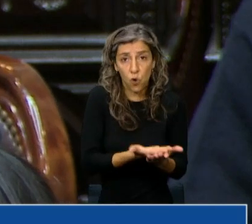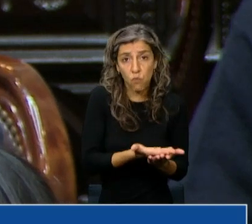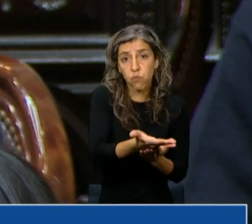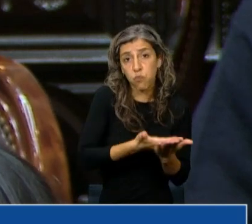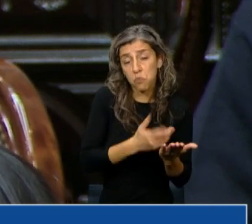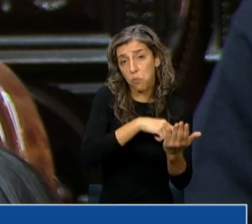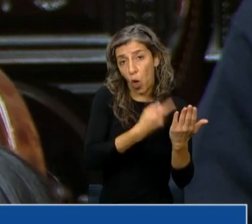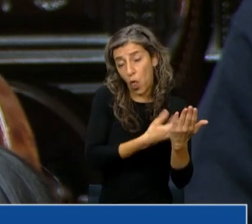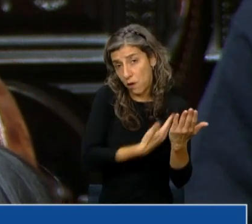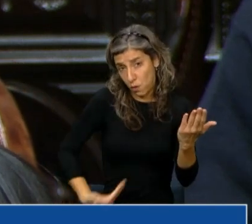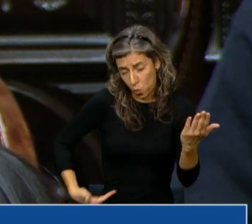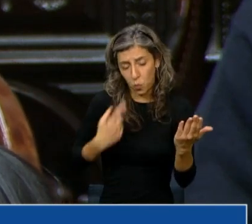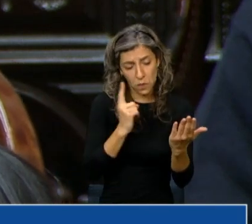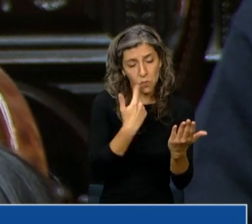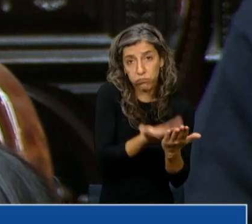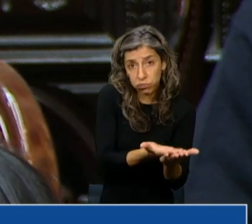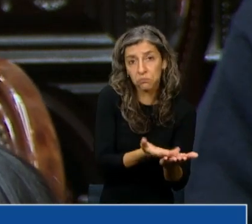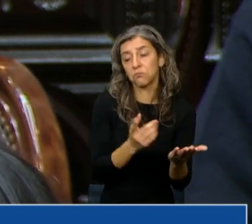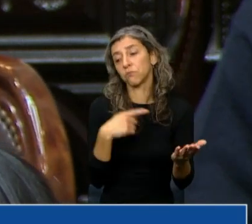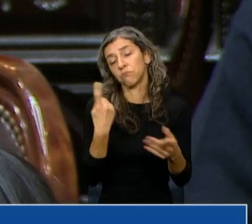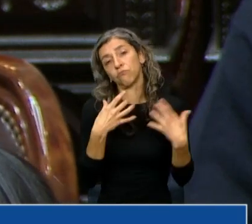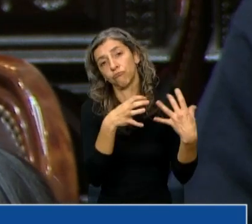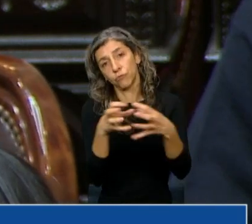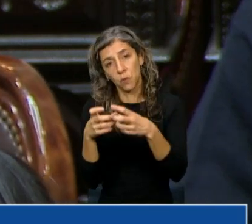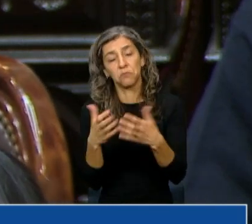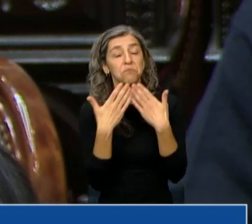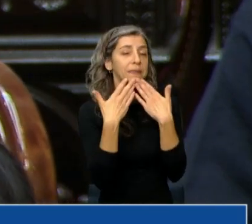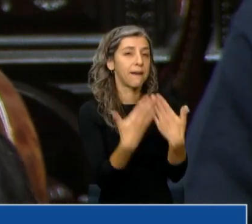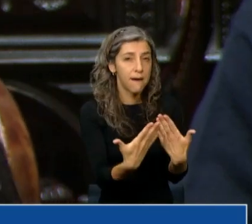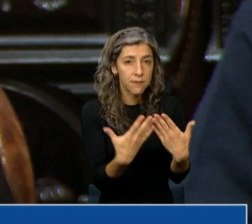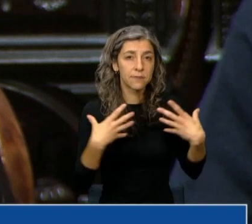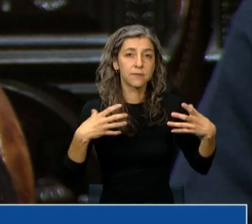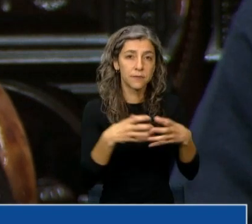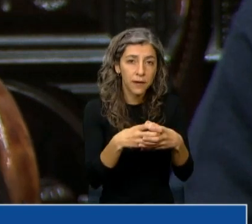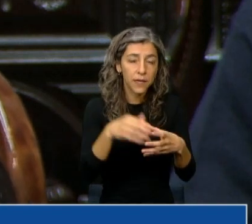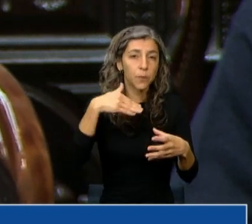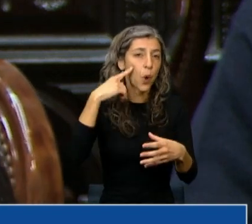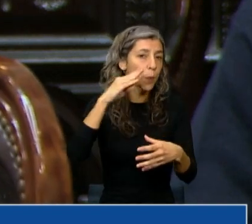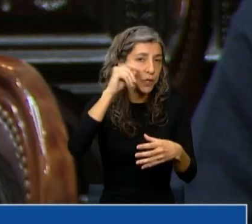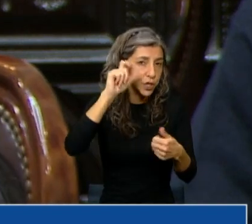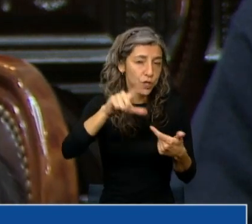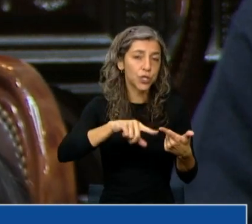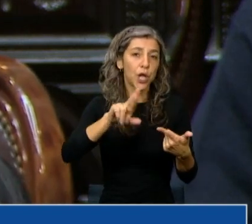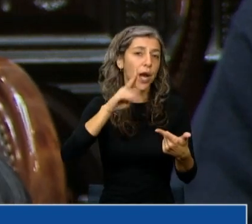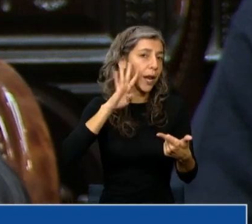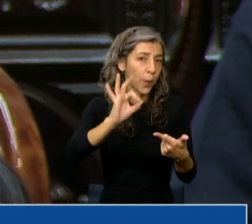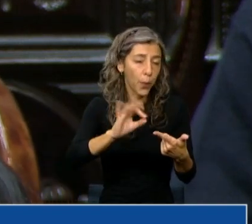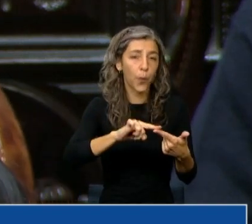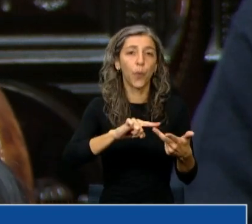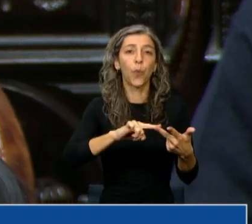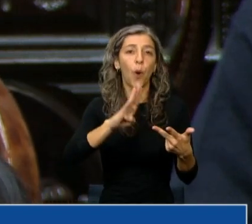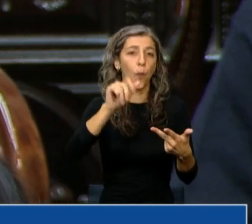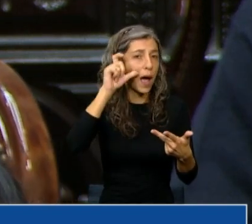nos envíe a debate este tema. Quiero agradecerle a su equipo, a Guillermo Michel, a Rigo, a